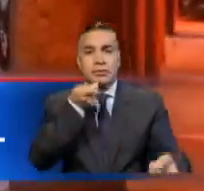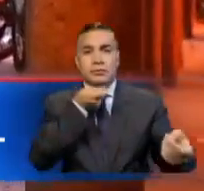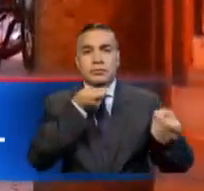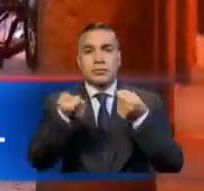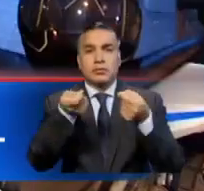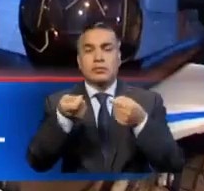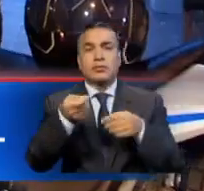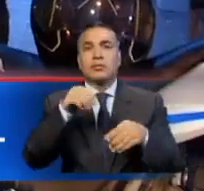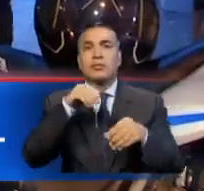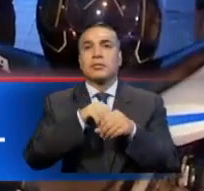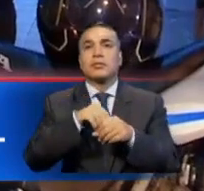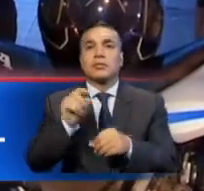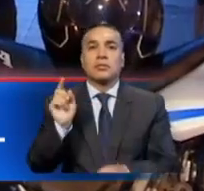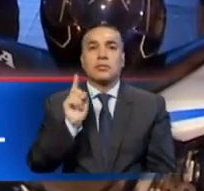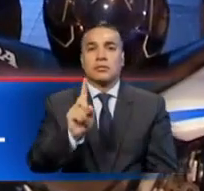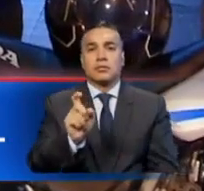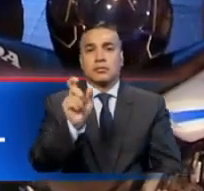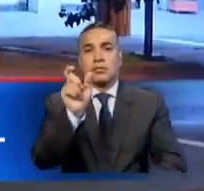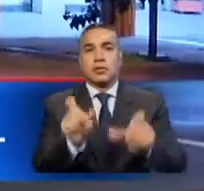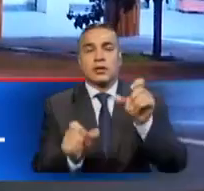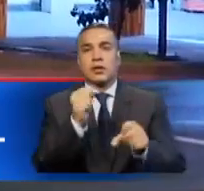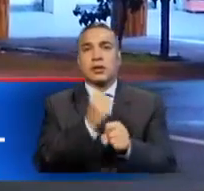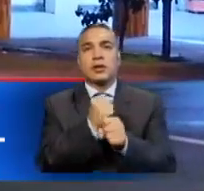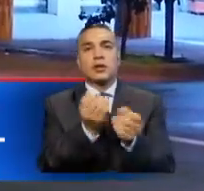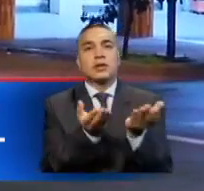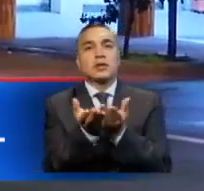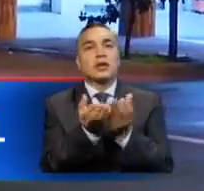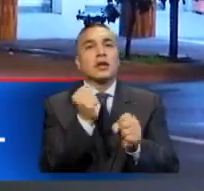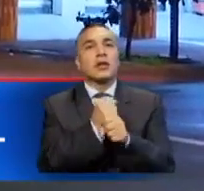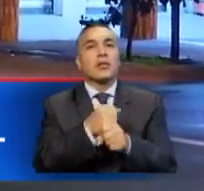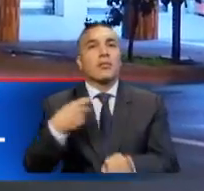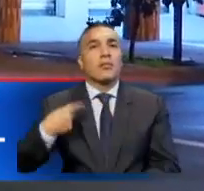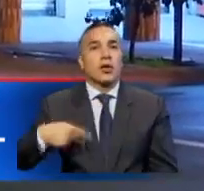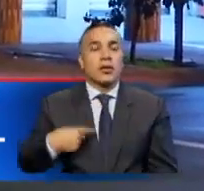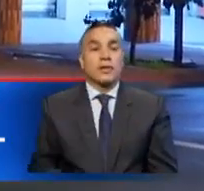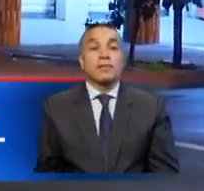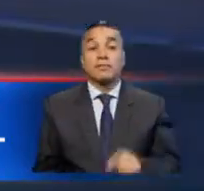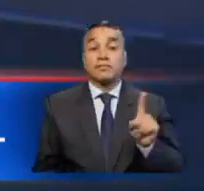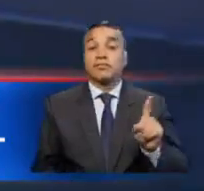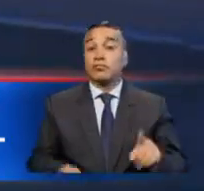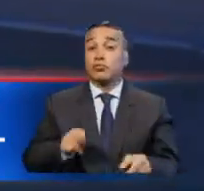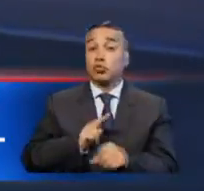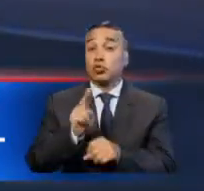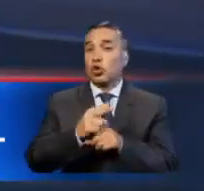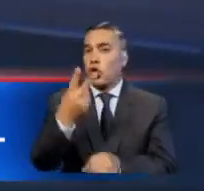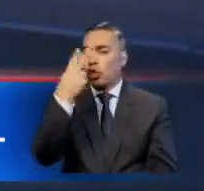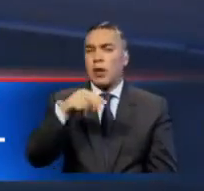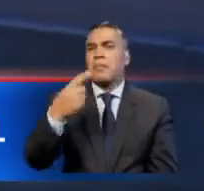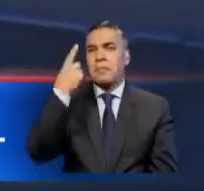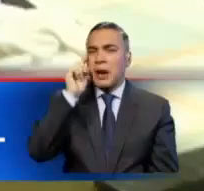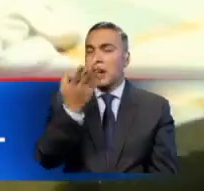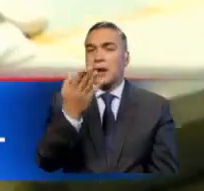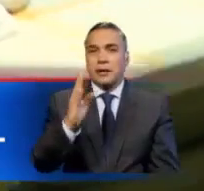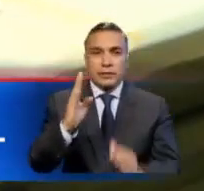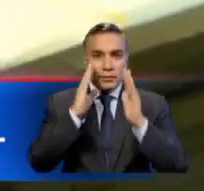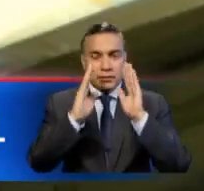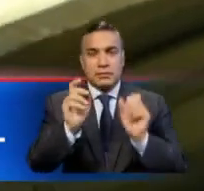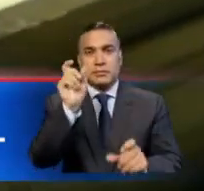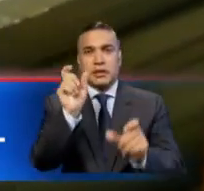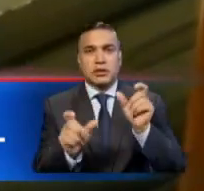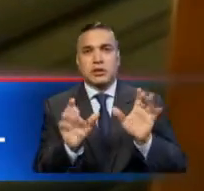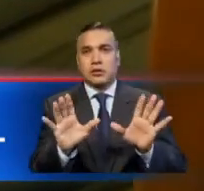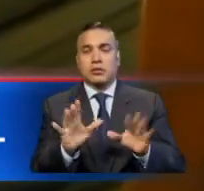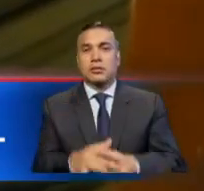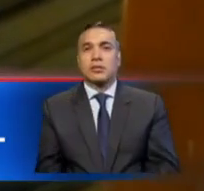sobre todo la presencia de personas que ofrecen servicios sexuales, quienes utilizan este hotel para atender a sus